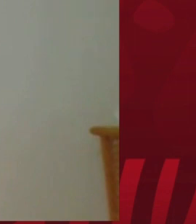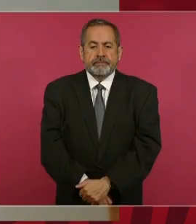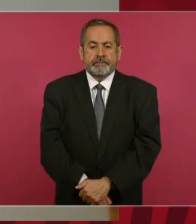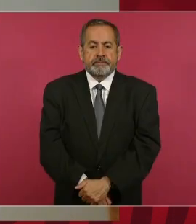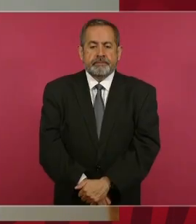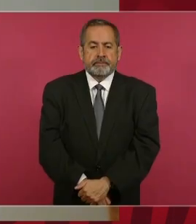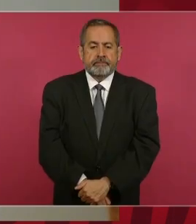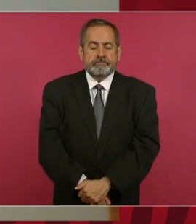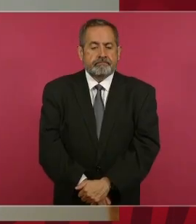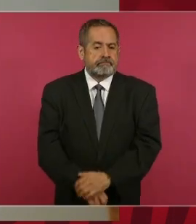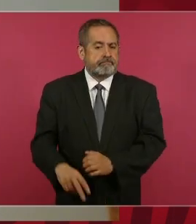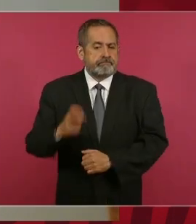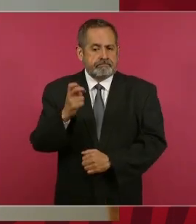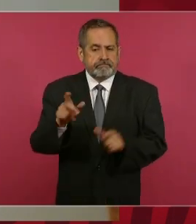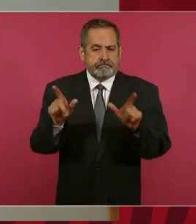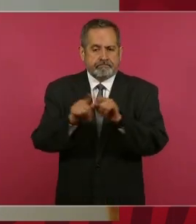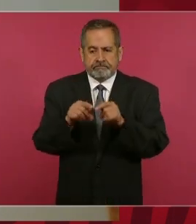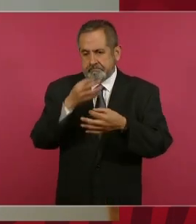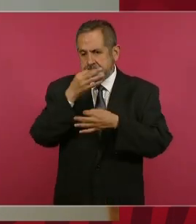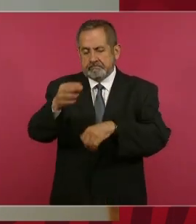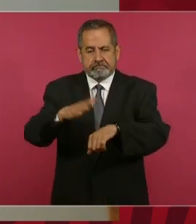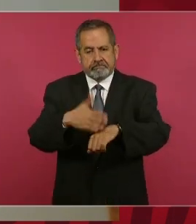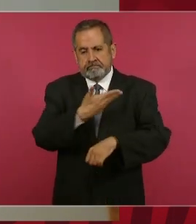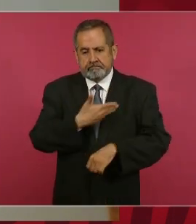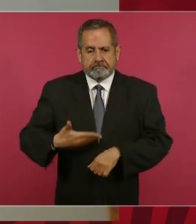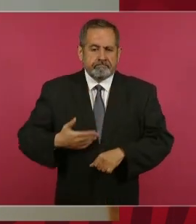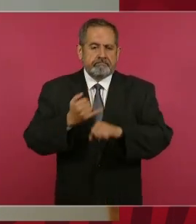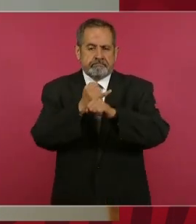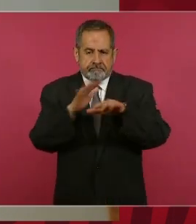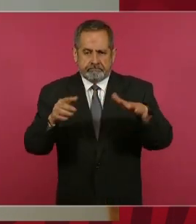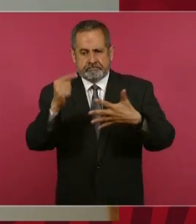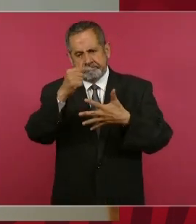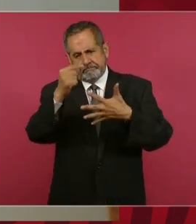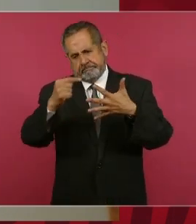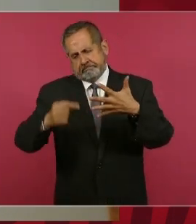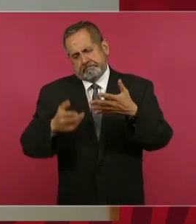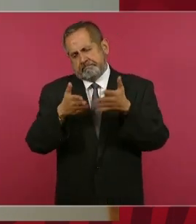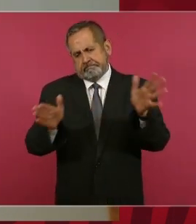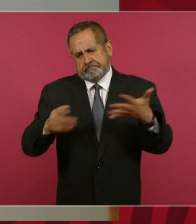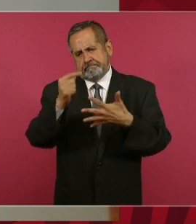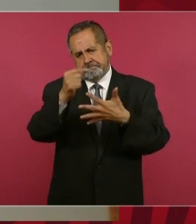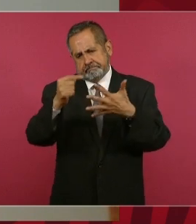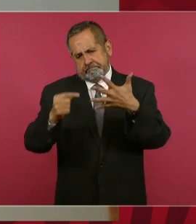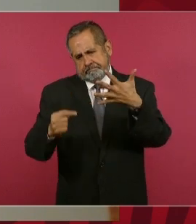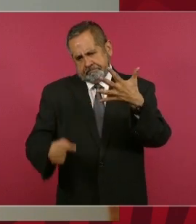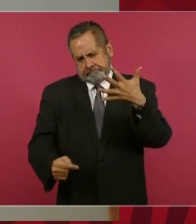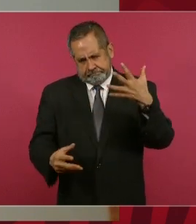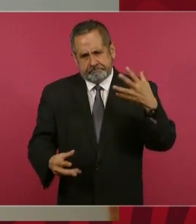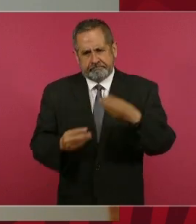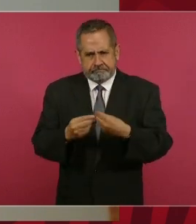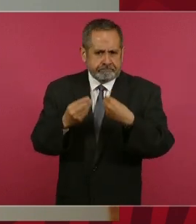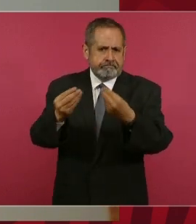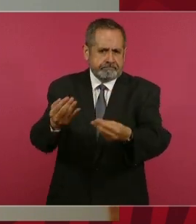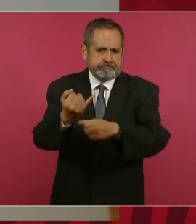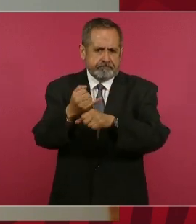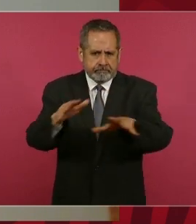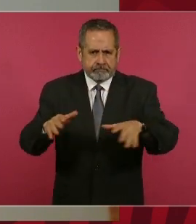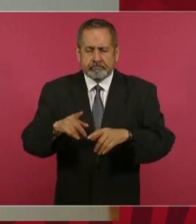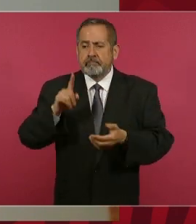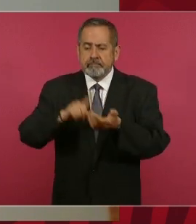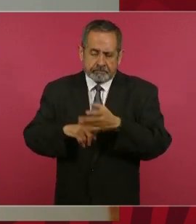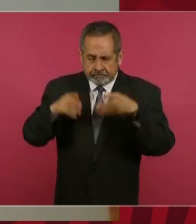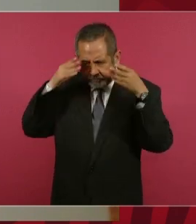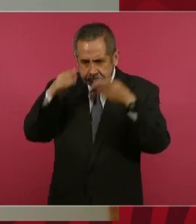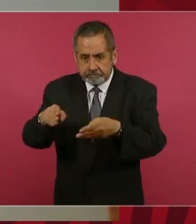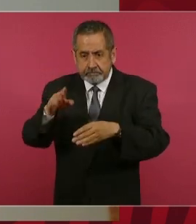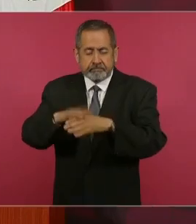población. Eso sería todo, señor presidente. Este es un informe muy general de nuestras actividades, principalmente concentradas